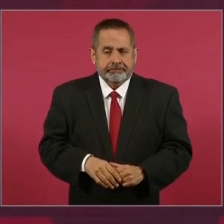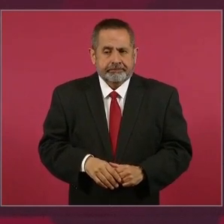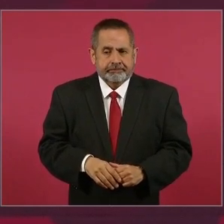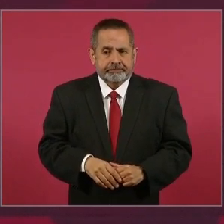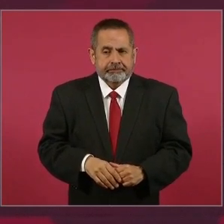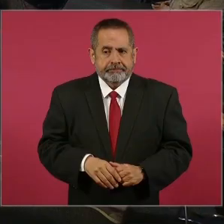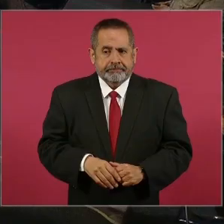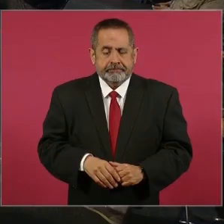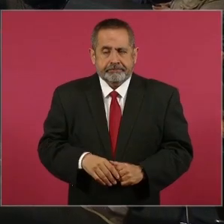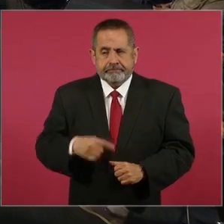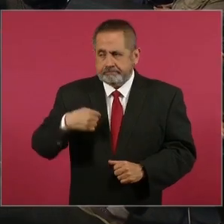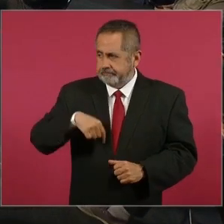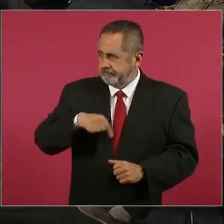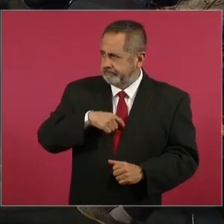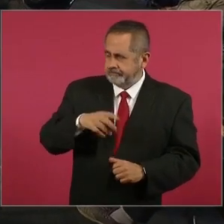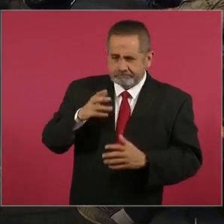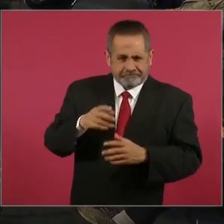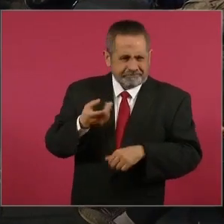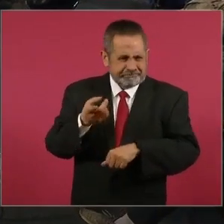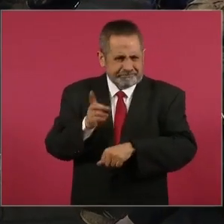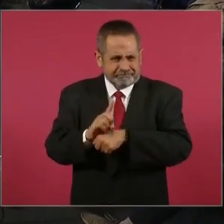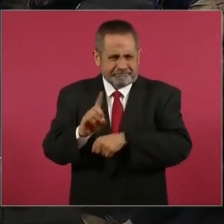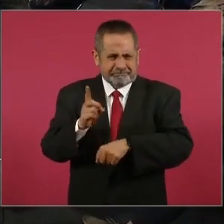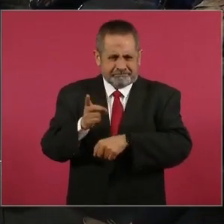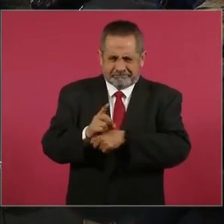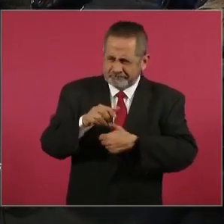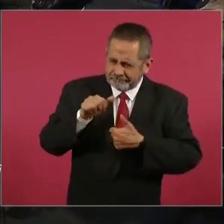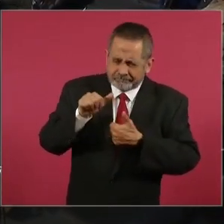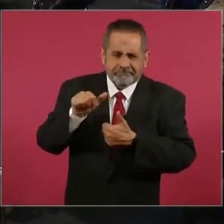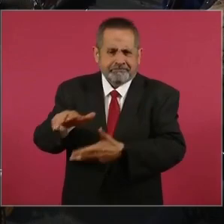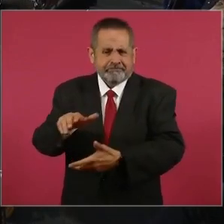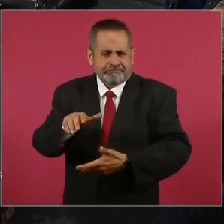hemos entregado diariamente